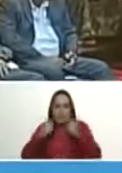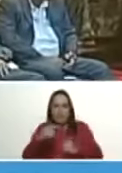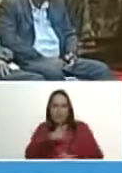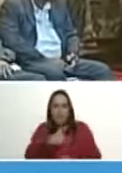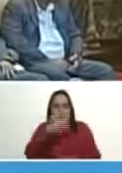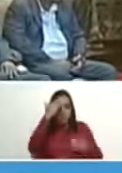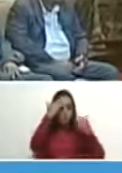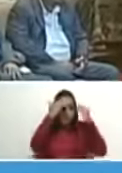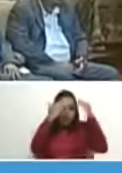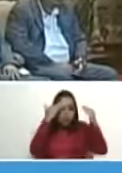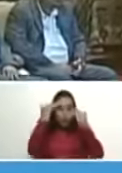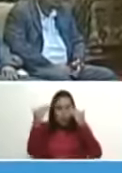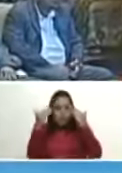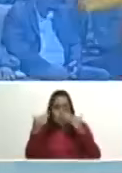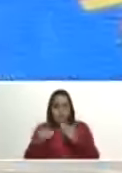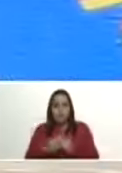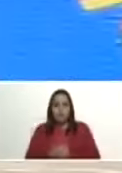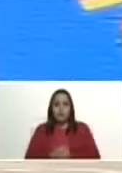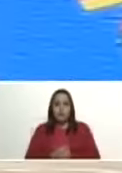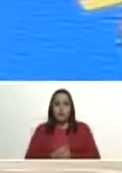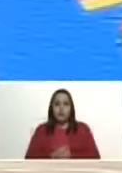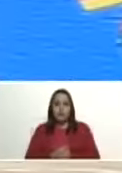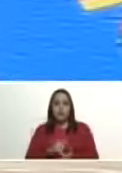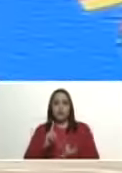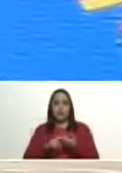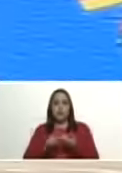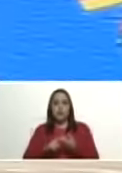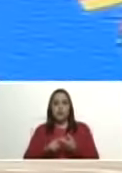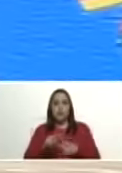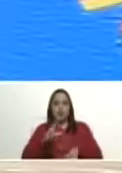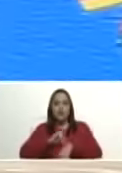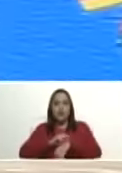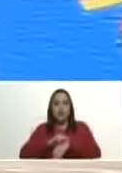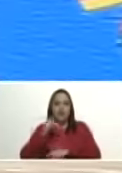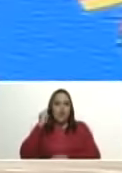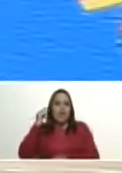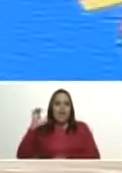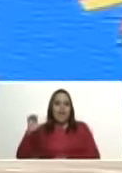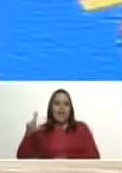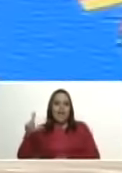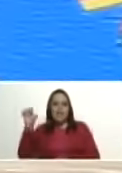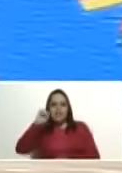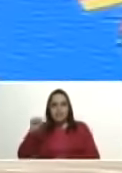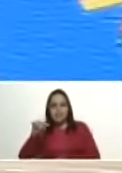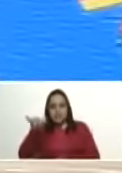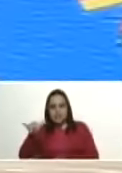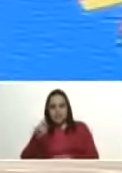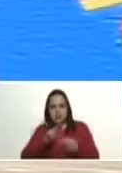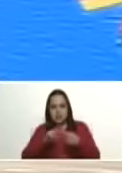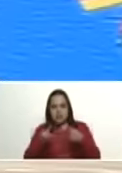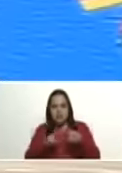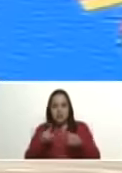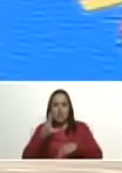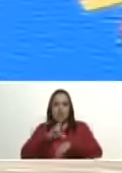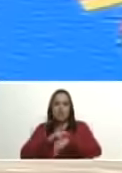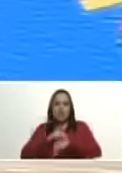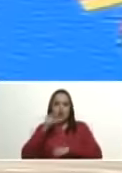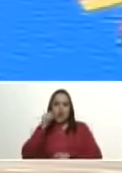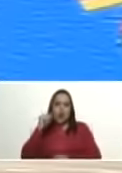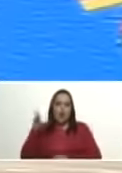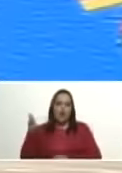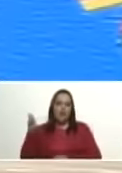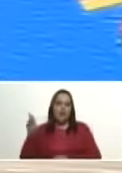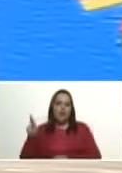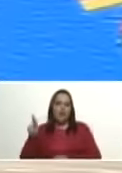saludarlo a la doctora Elsie Rosales, al doctor Carmelo Borrego,